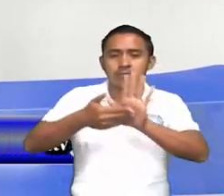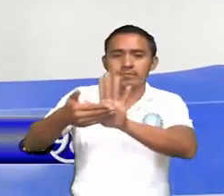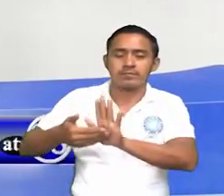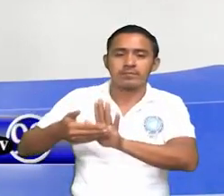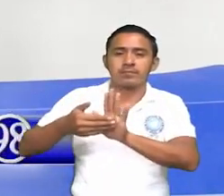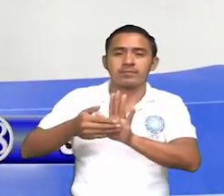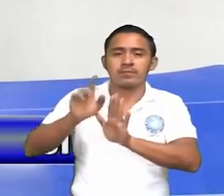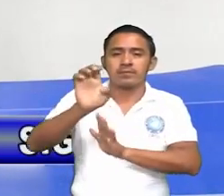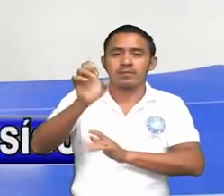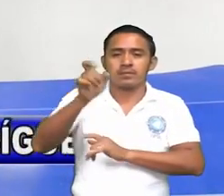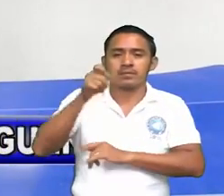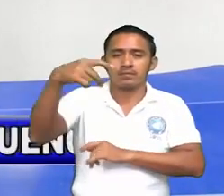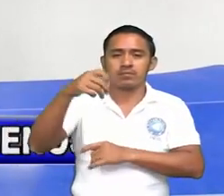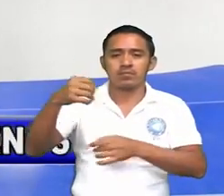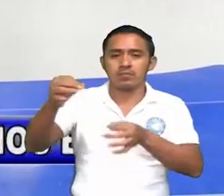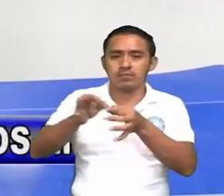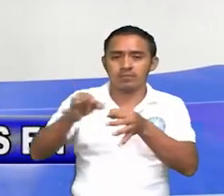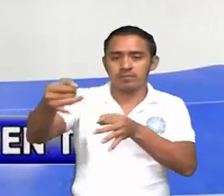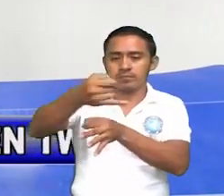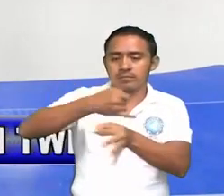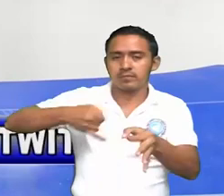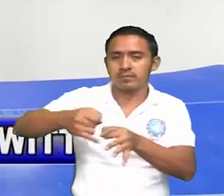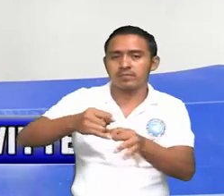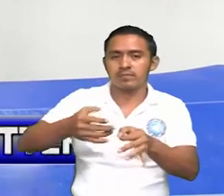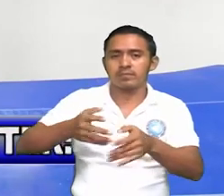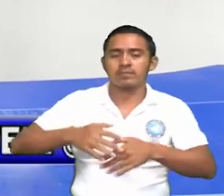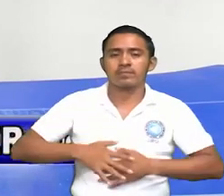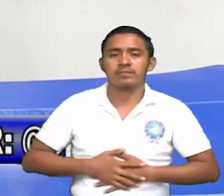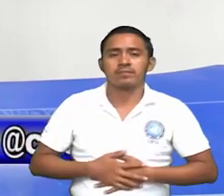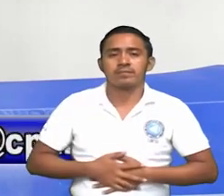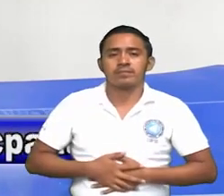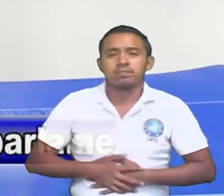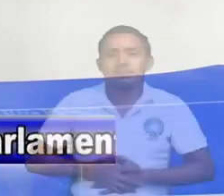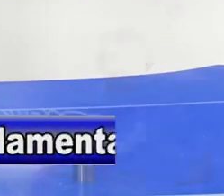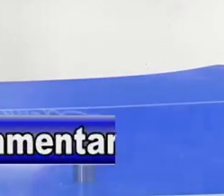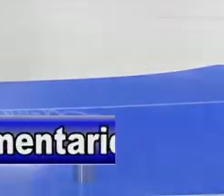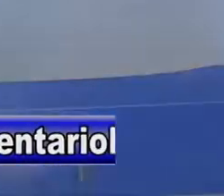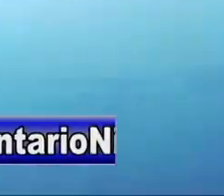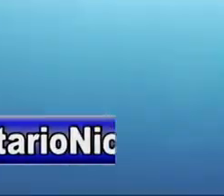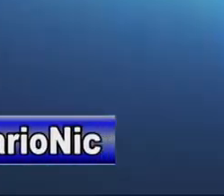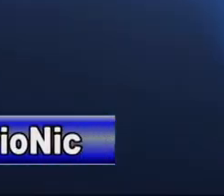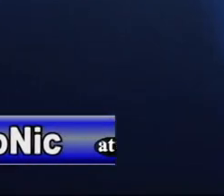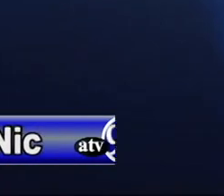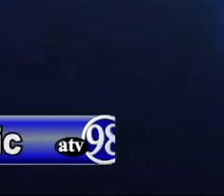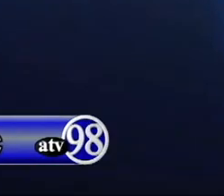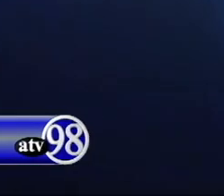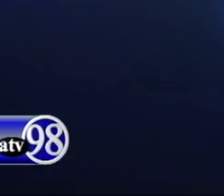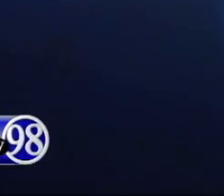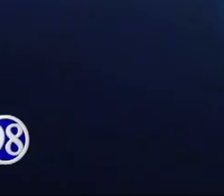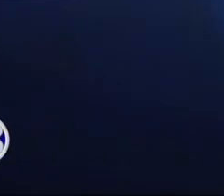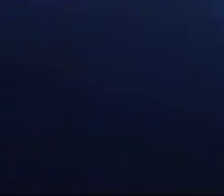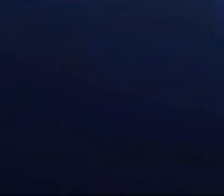Expo Ometepe 2019. Jonathan Castro nos continúa informando.